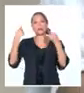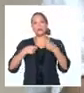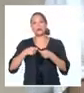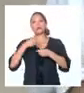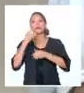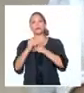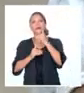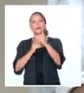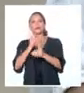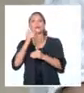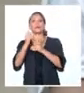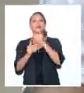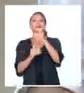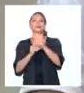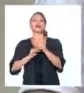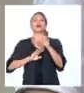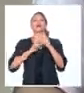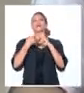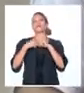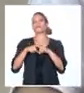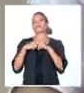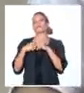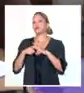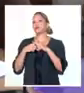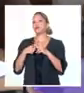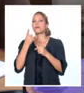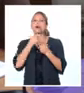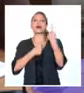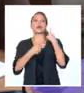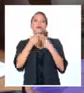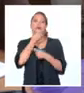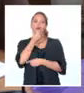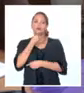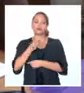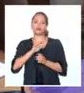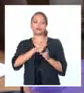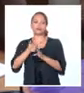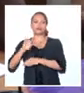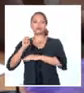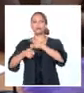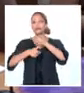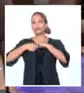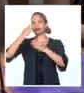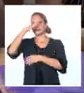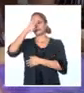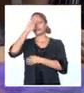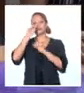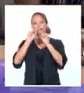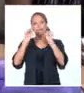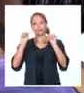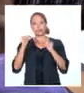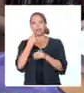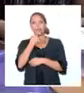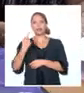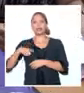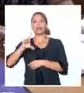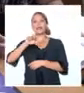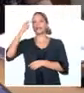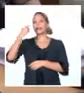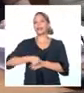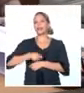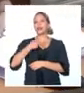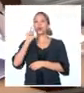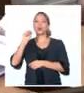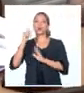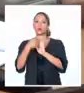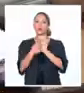soluciones para algunos jóvenes. Miguel Díaz-Canel llamó también a que en cada ley o norma jurídica que se apruebe en el